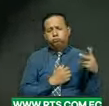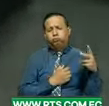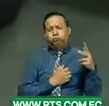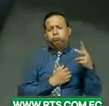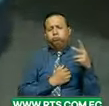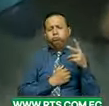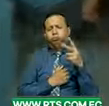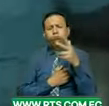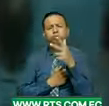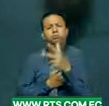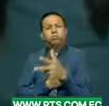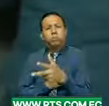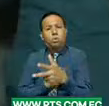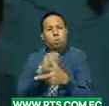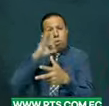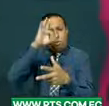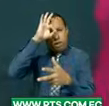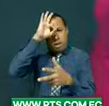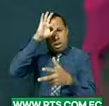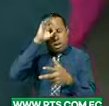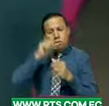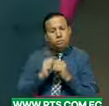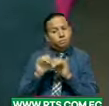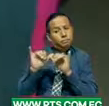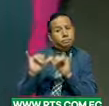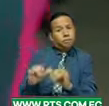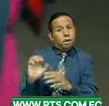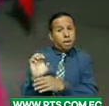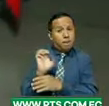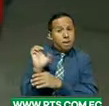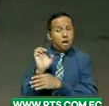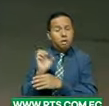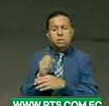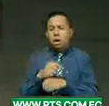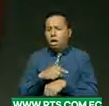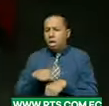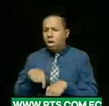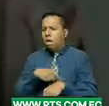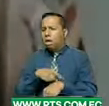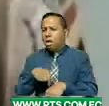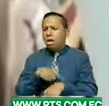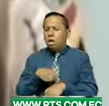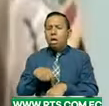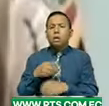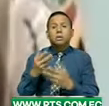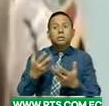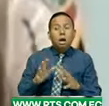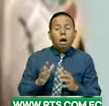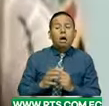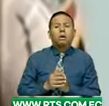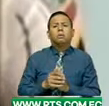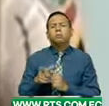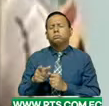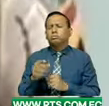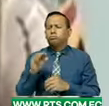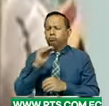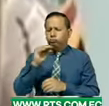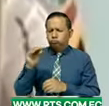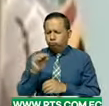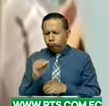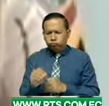hospital. Oscar Yand permaneció en emergencia por varias horas. No tuvo signos más que